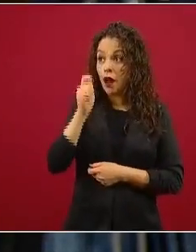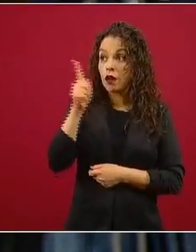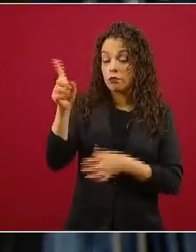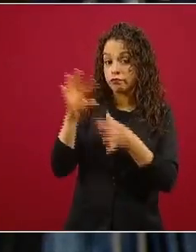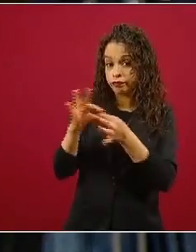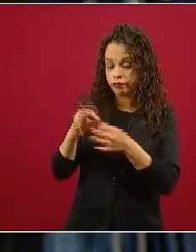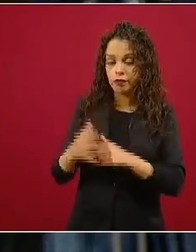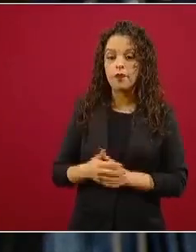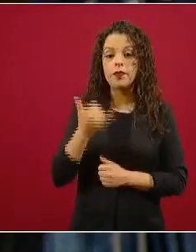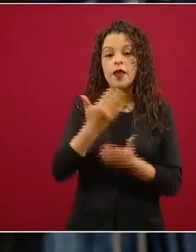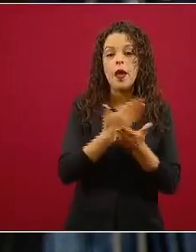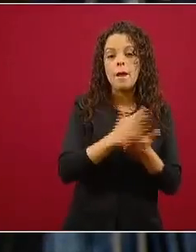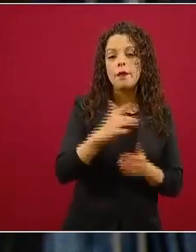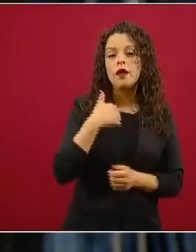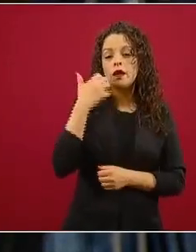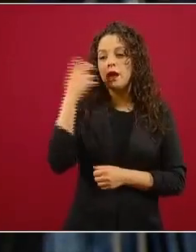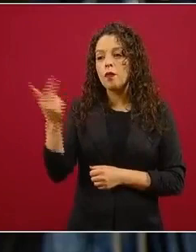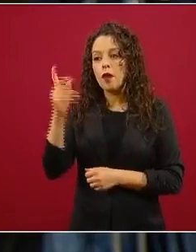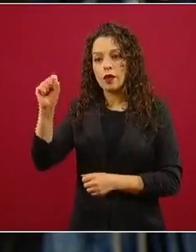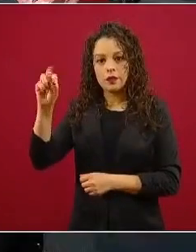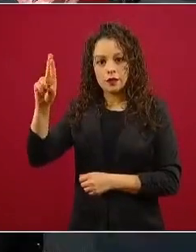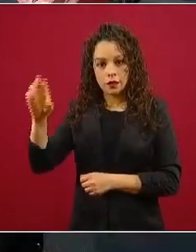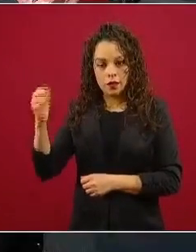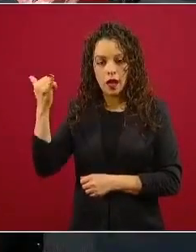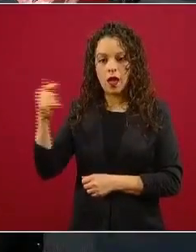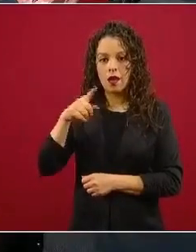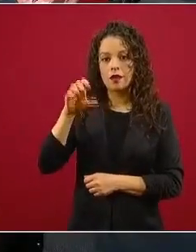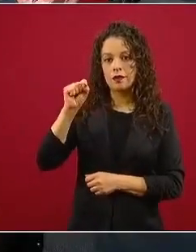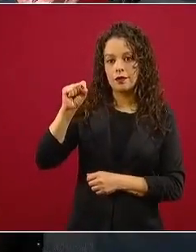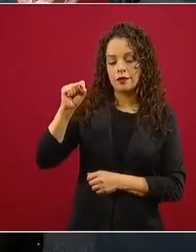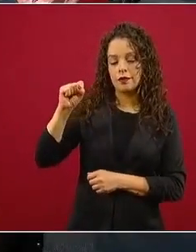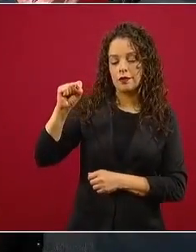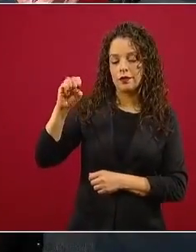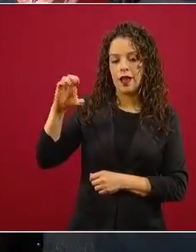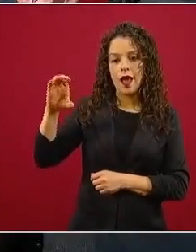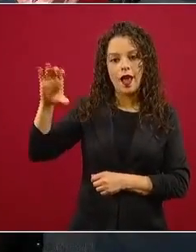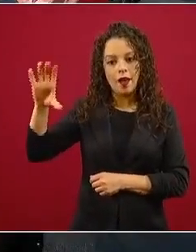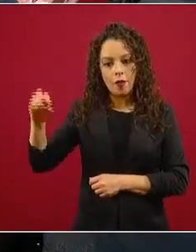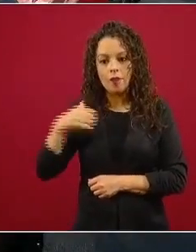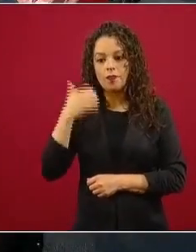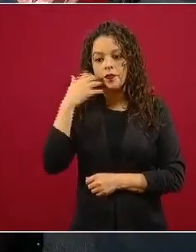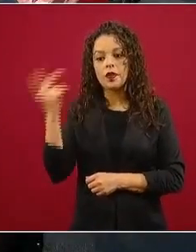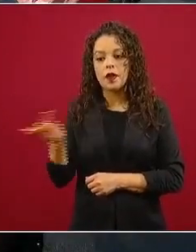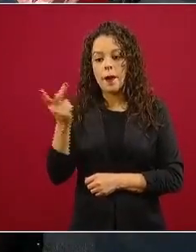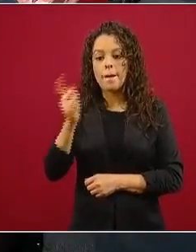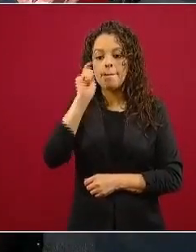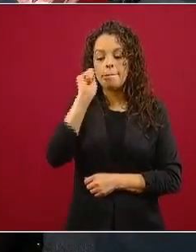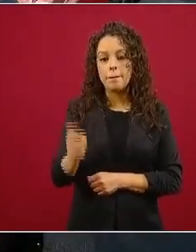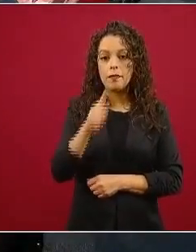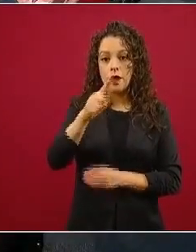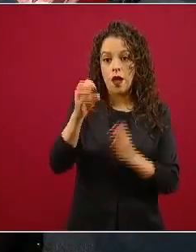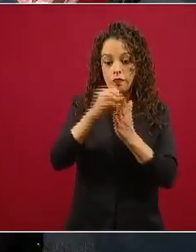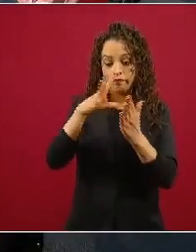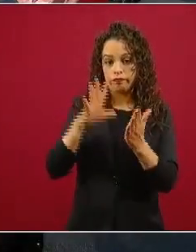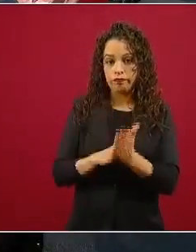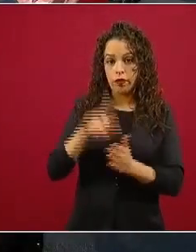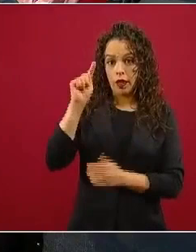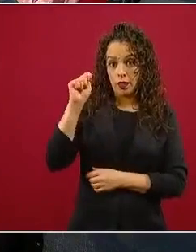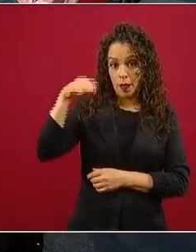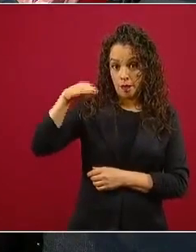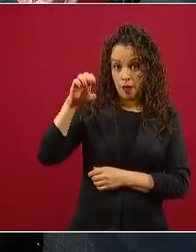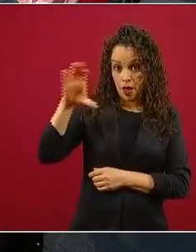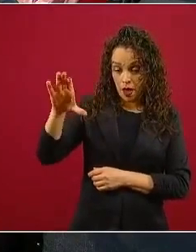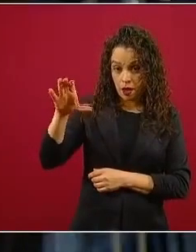Julio, preguntarle si con este panel de controversias que se incluye ya en el tratado